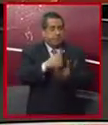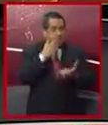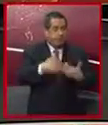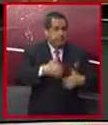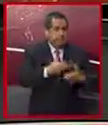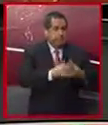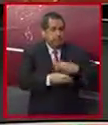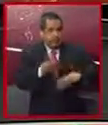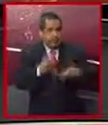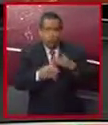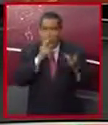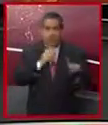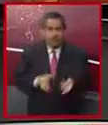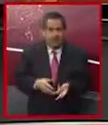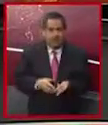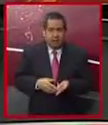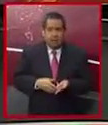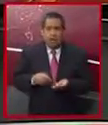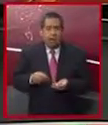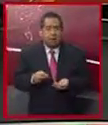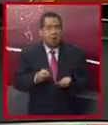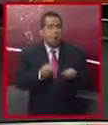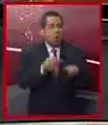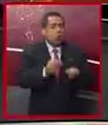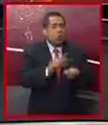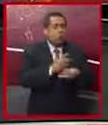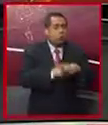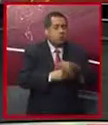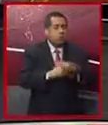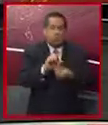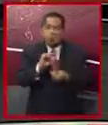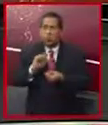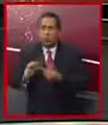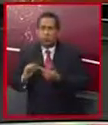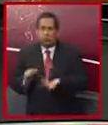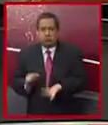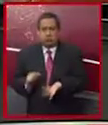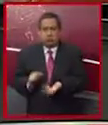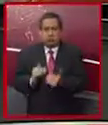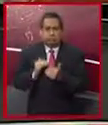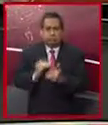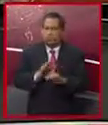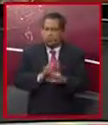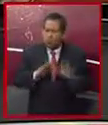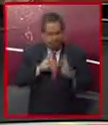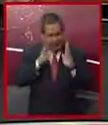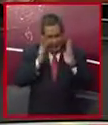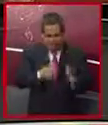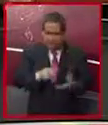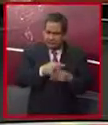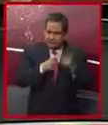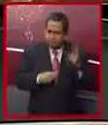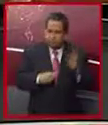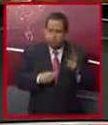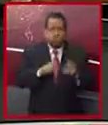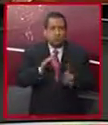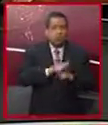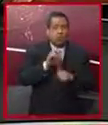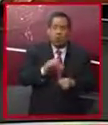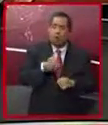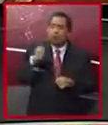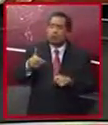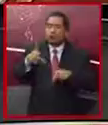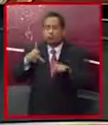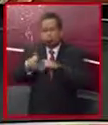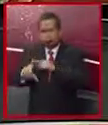productiva. ¿Por qué? Porque si sacrificamos esas 3 áreas, pues lo que estamos haciendo es abonarle a la parálisis del país. ¿Dónde sí se puede recortar?